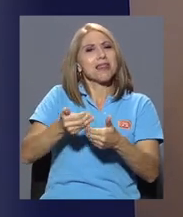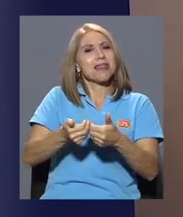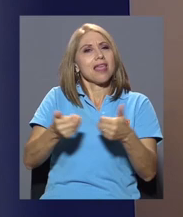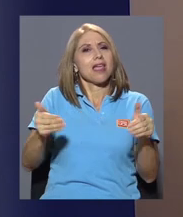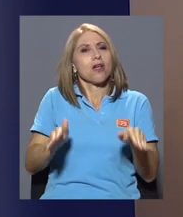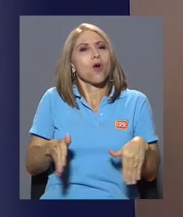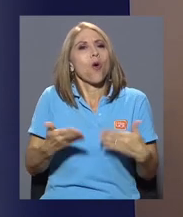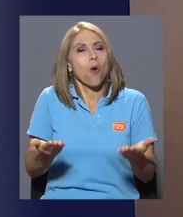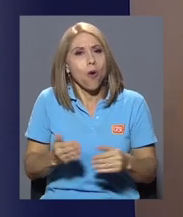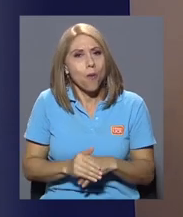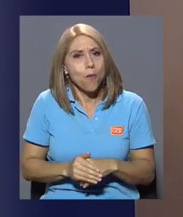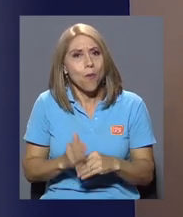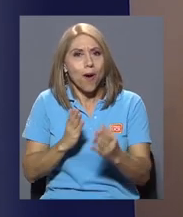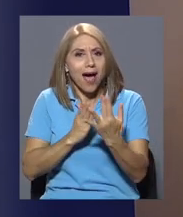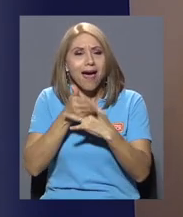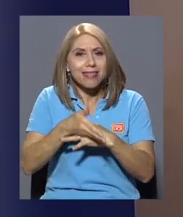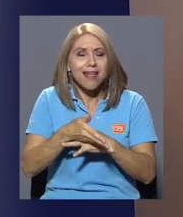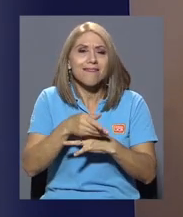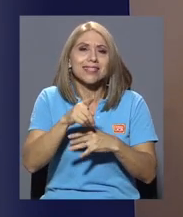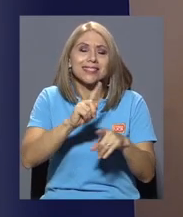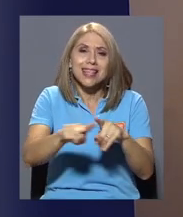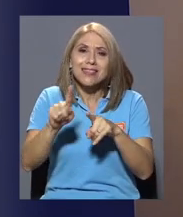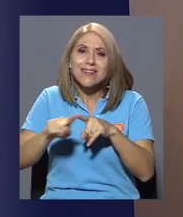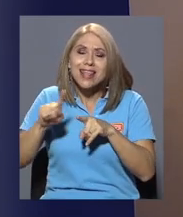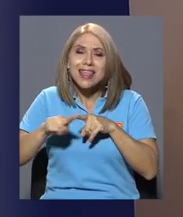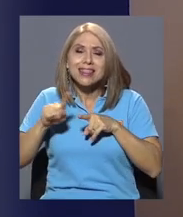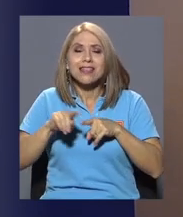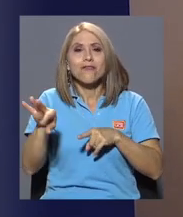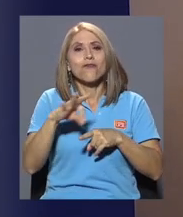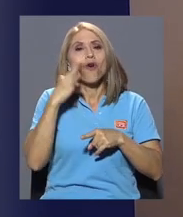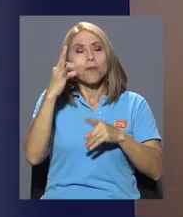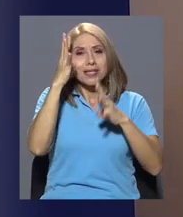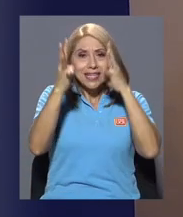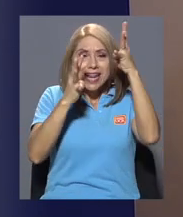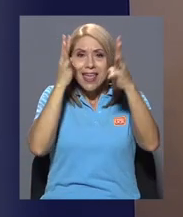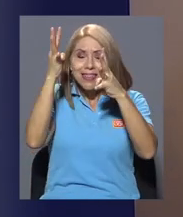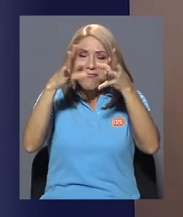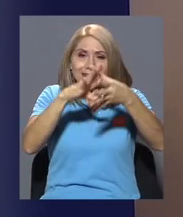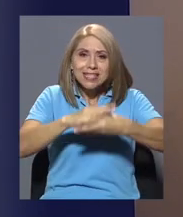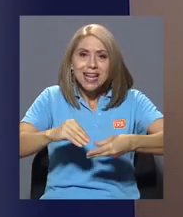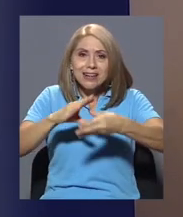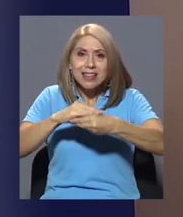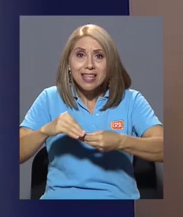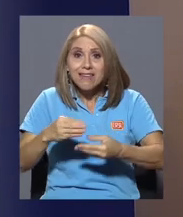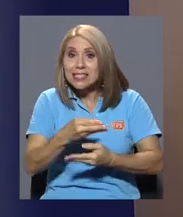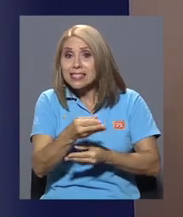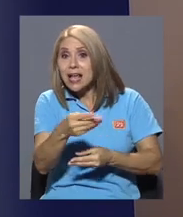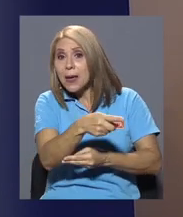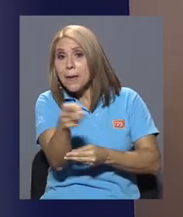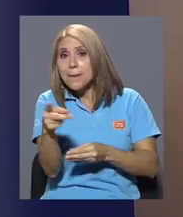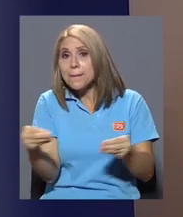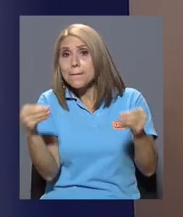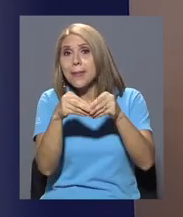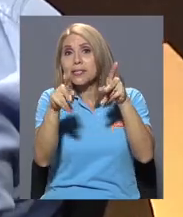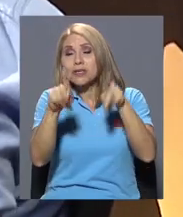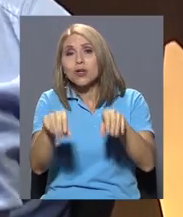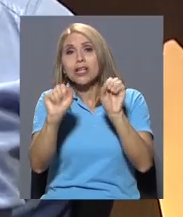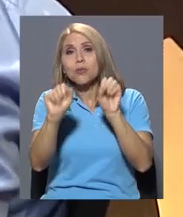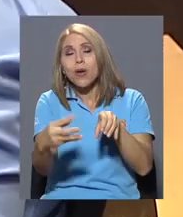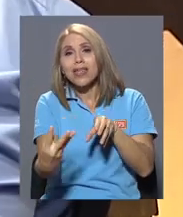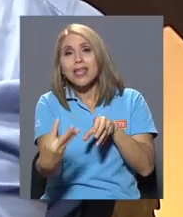narrativos y creativos involucrar más a las personas en la historia